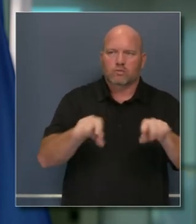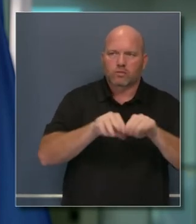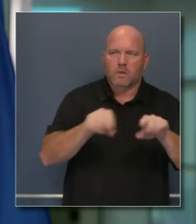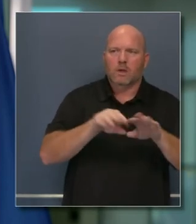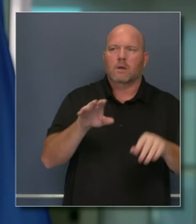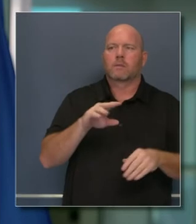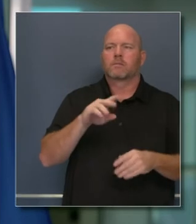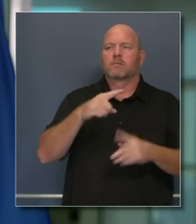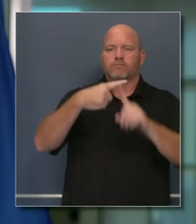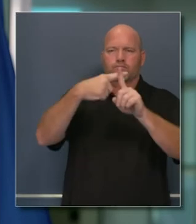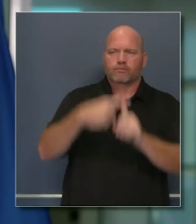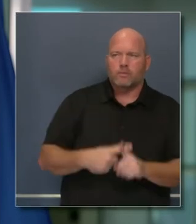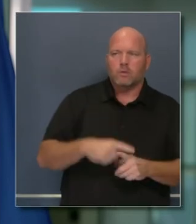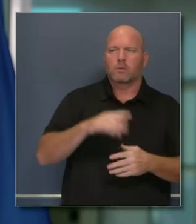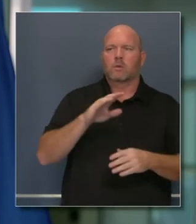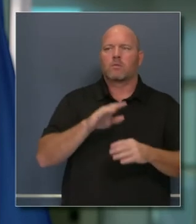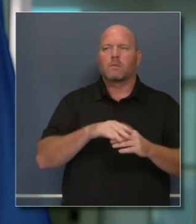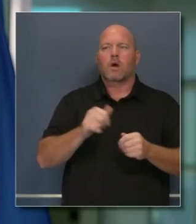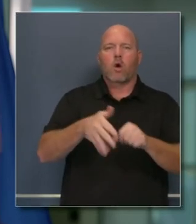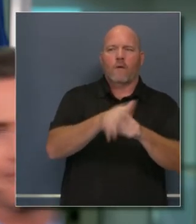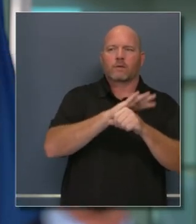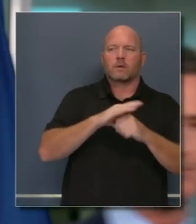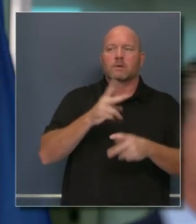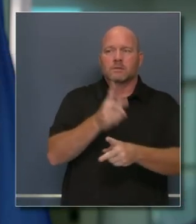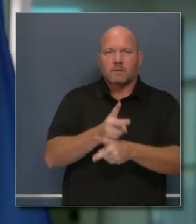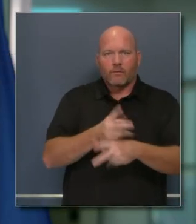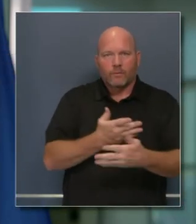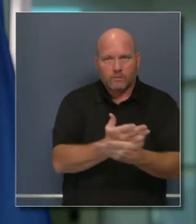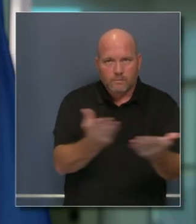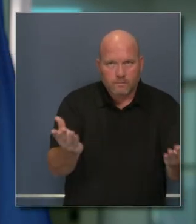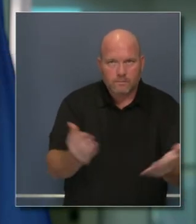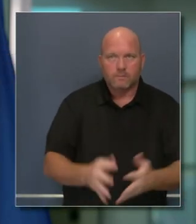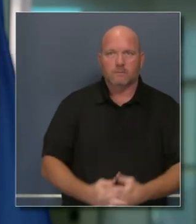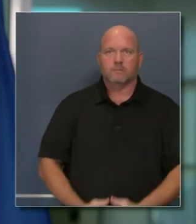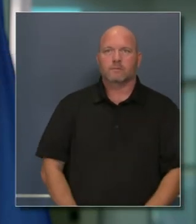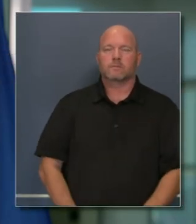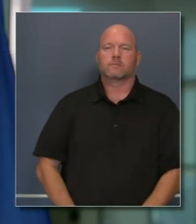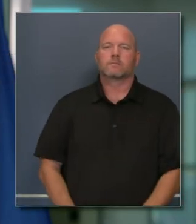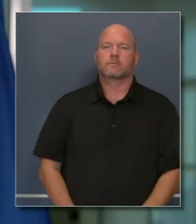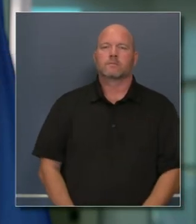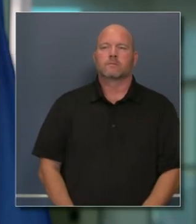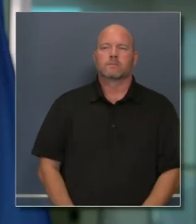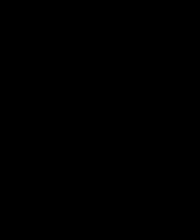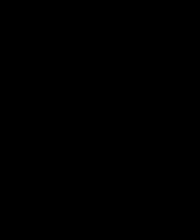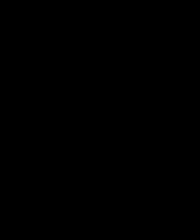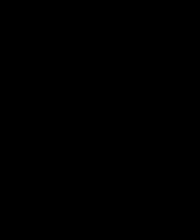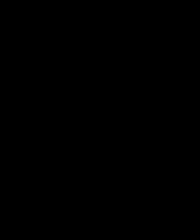los índices de transmisión e índices de positividad de COVID-19. Gracias y cuídese usted.